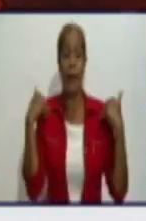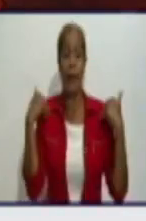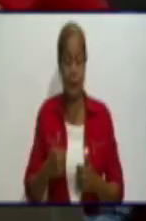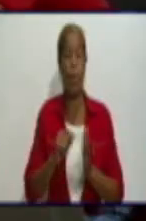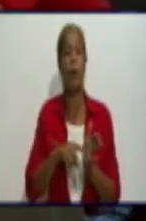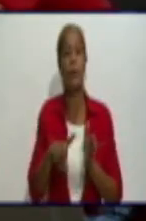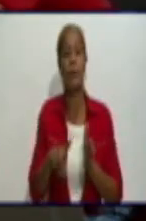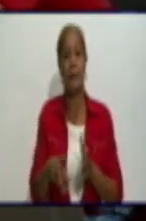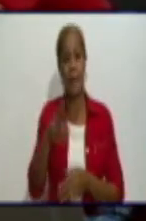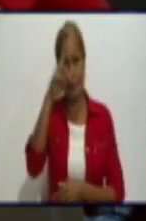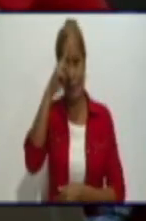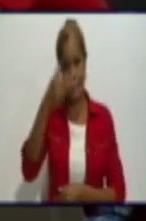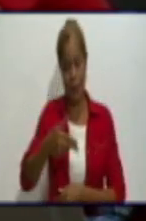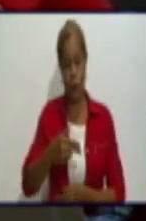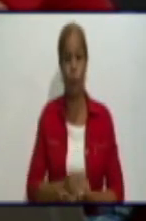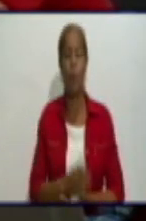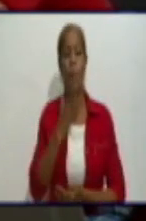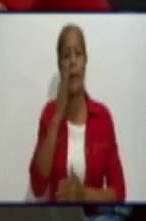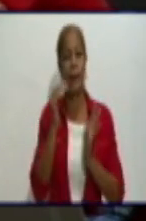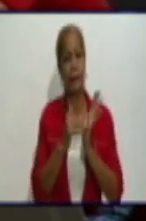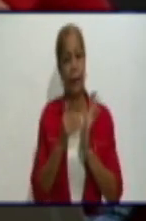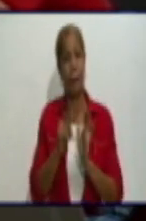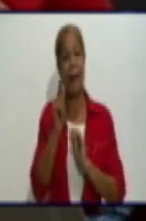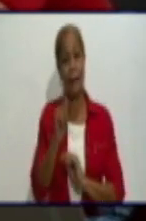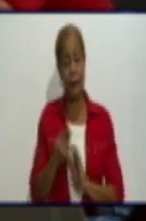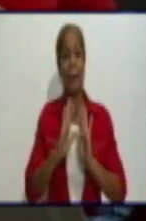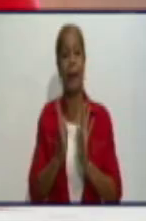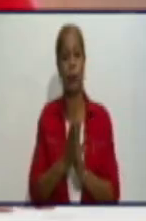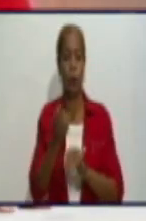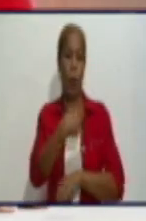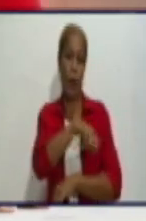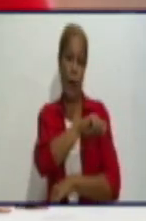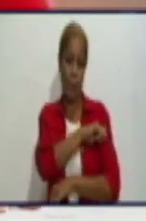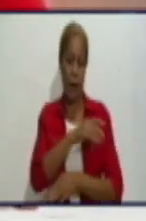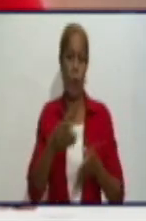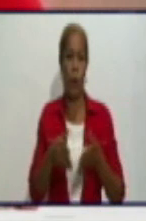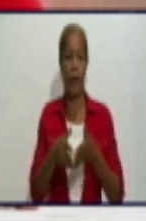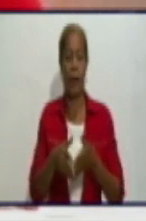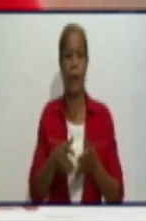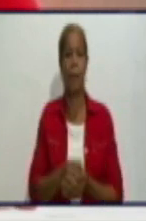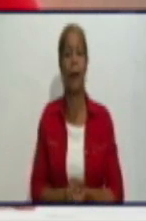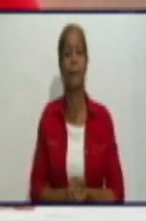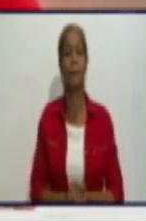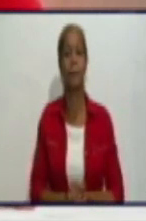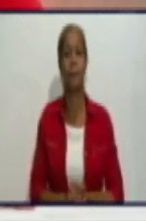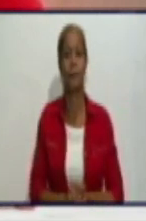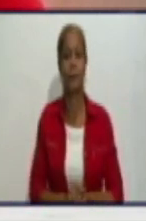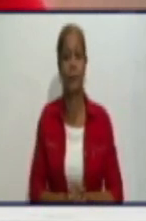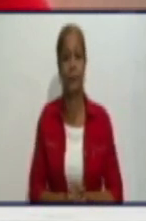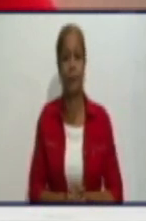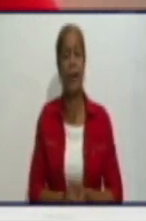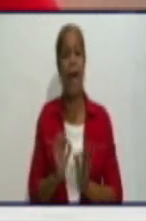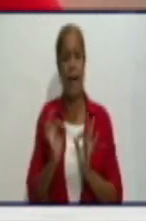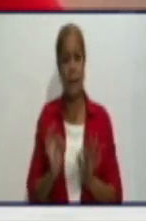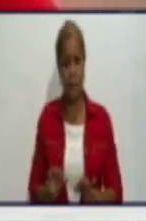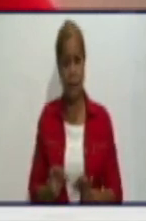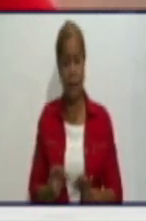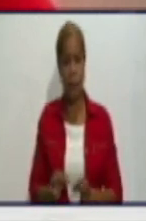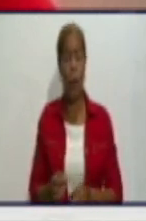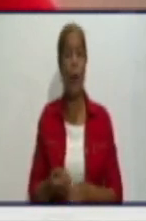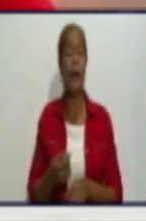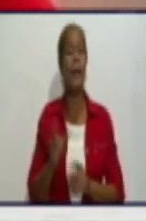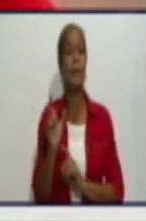ahora buenas tardes para ti y para todos los presentes en el estudio y para todo el pueblo de granma que nos asiste así es en las últimas